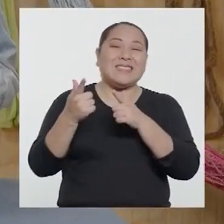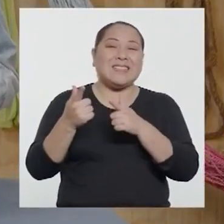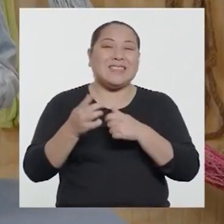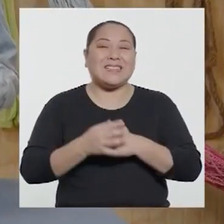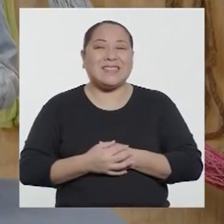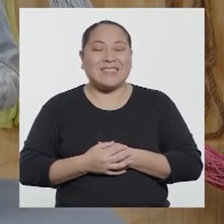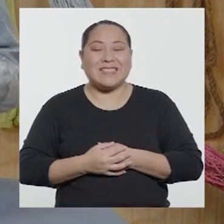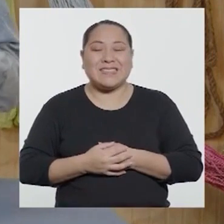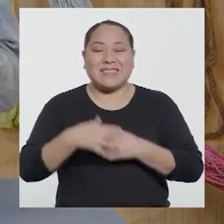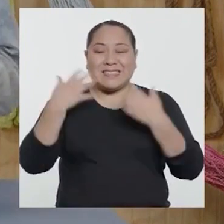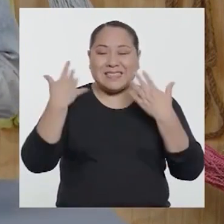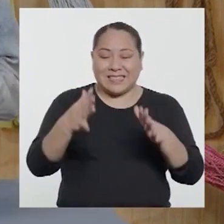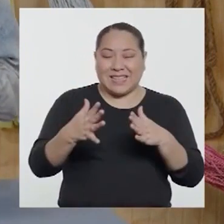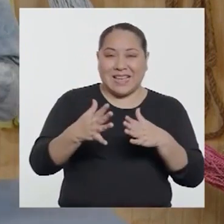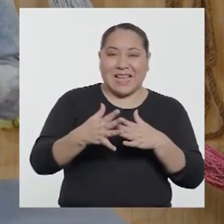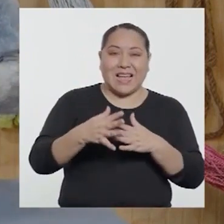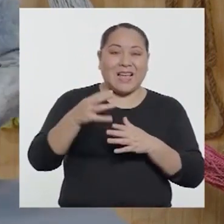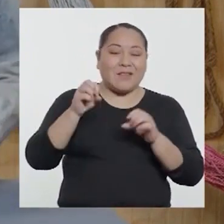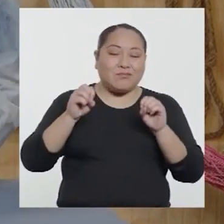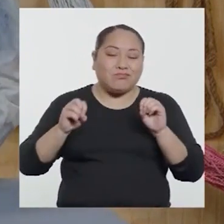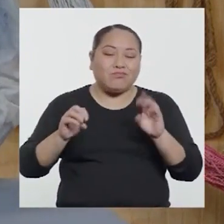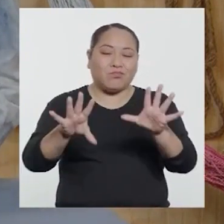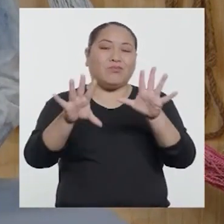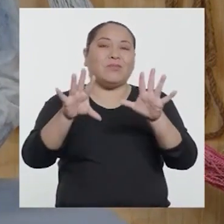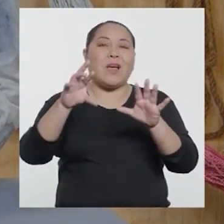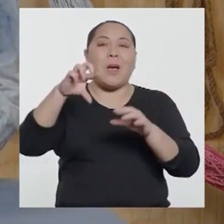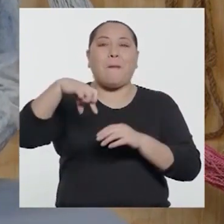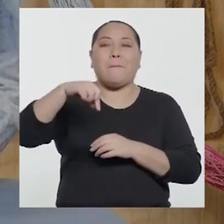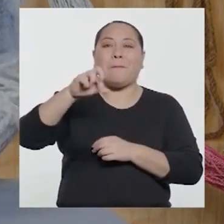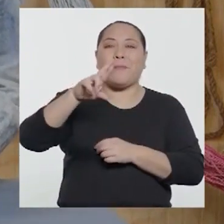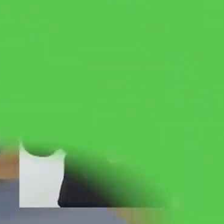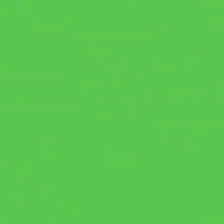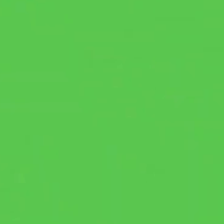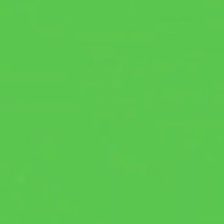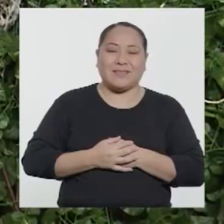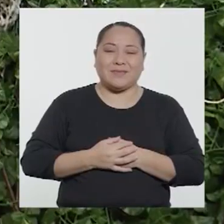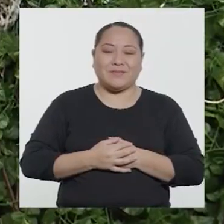¡Listo! ¡Ya tenemos nuestro parlante!